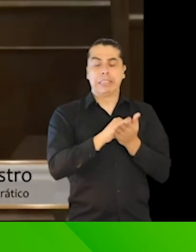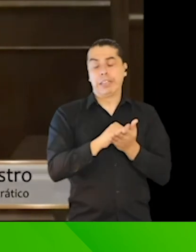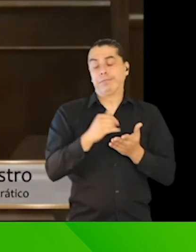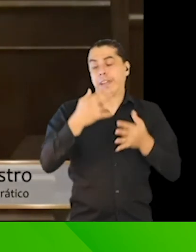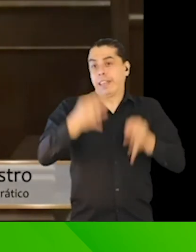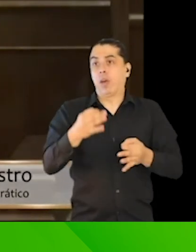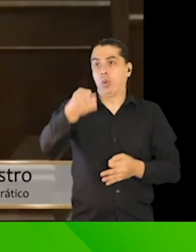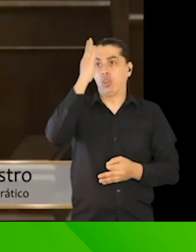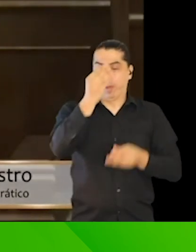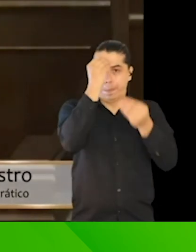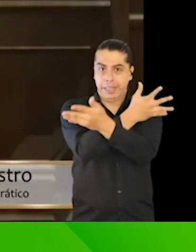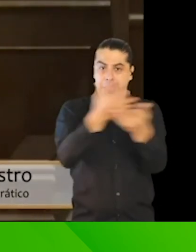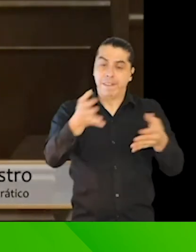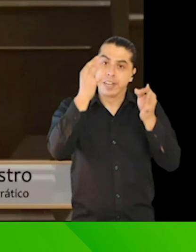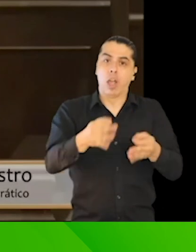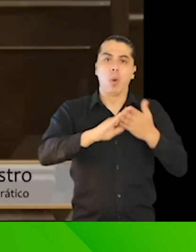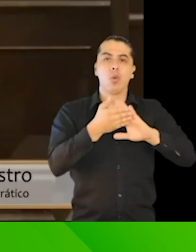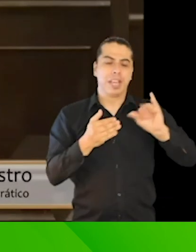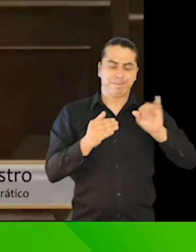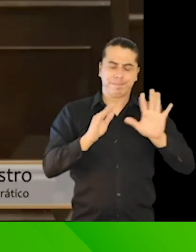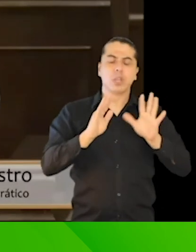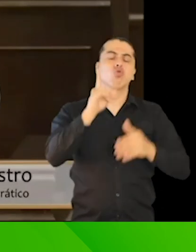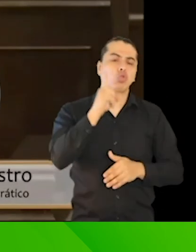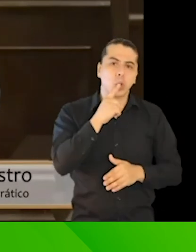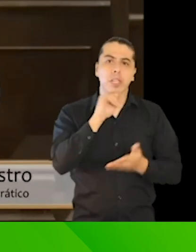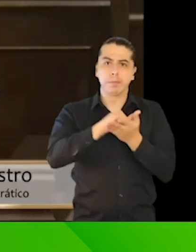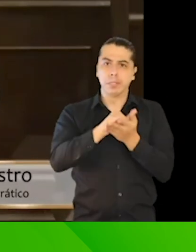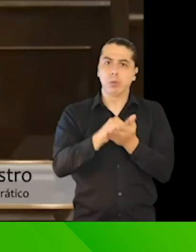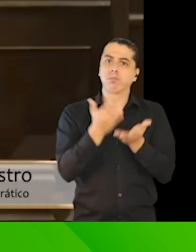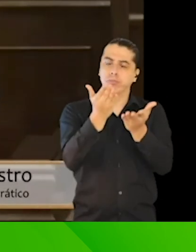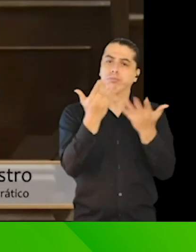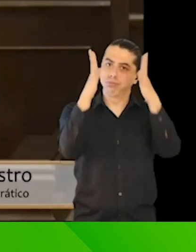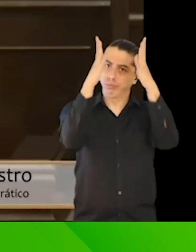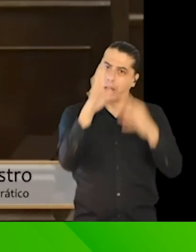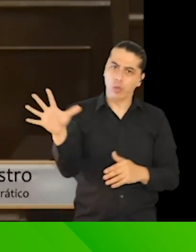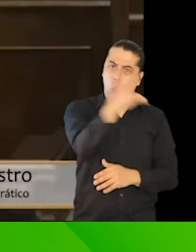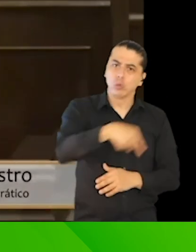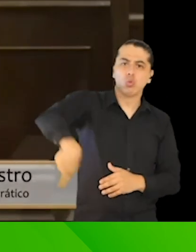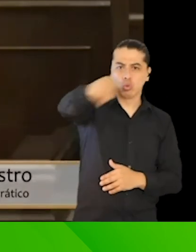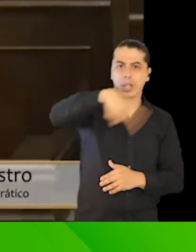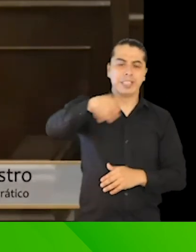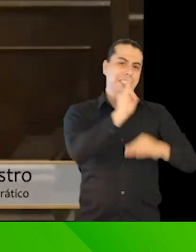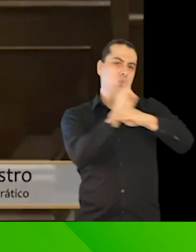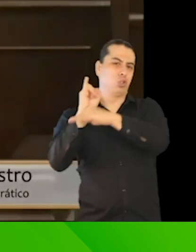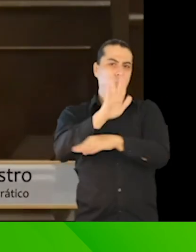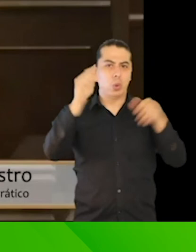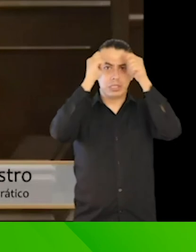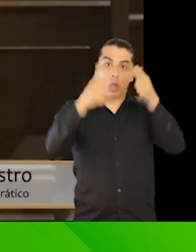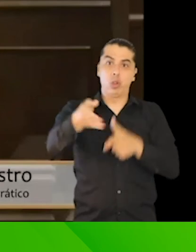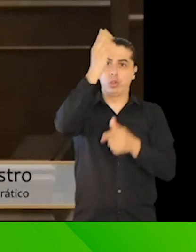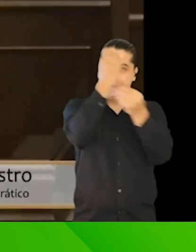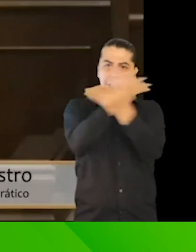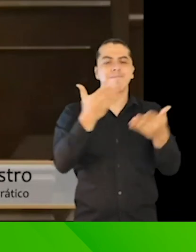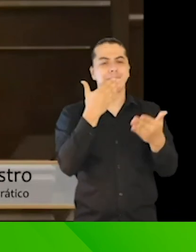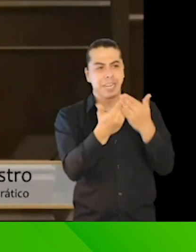bendiga y de verdad que, como dice la comunidad sorda, los aplausos son para ustedes, incluidos hoy en todas las